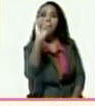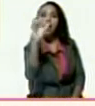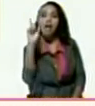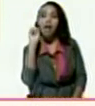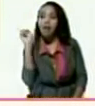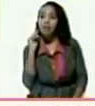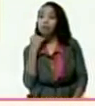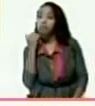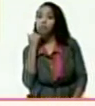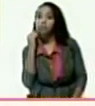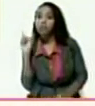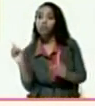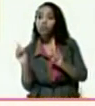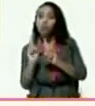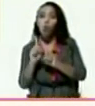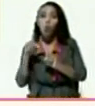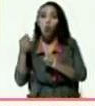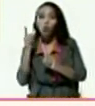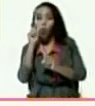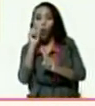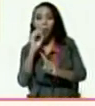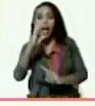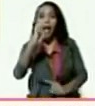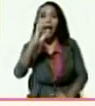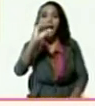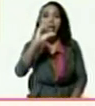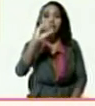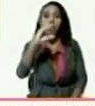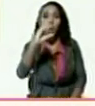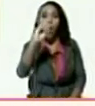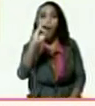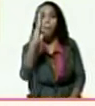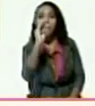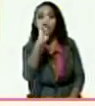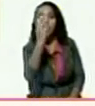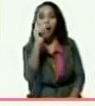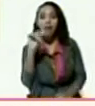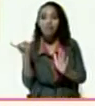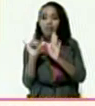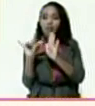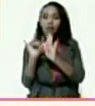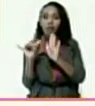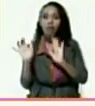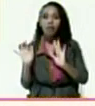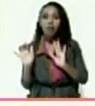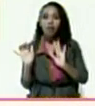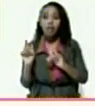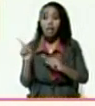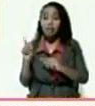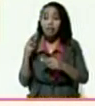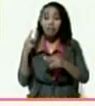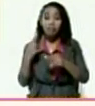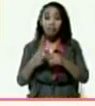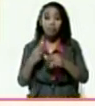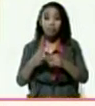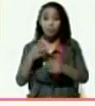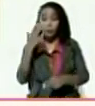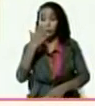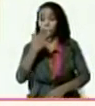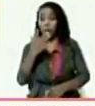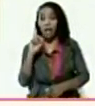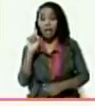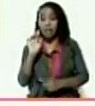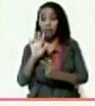cercanos a Pablo Escobar. Es muy peligrosa esa señal del señor